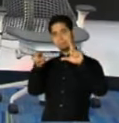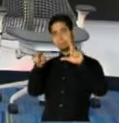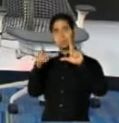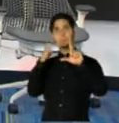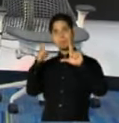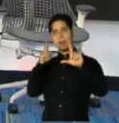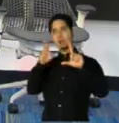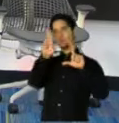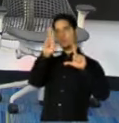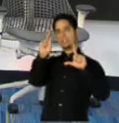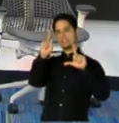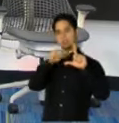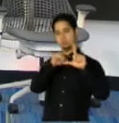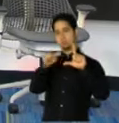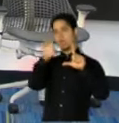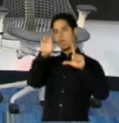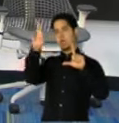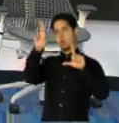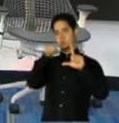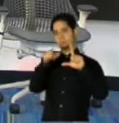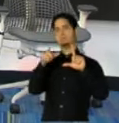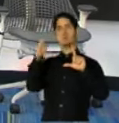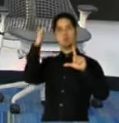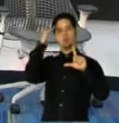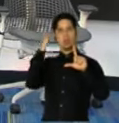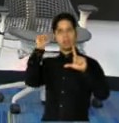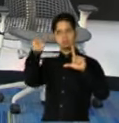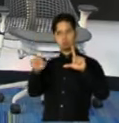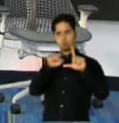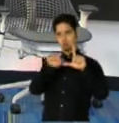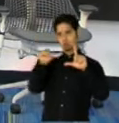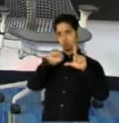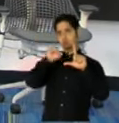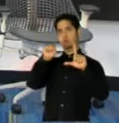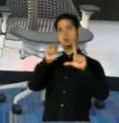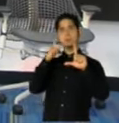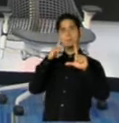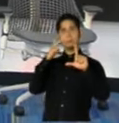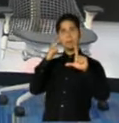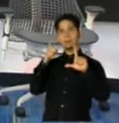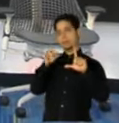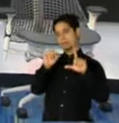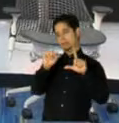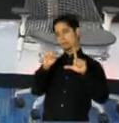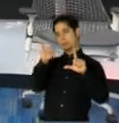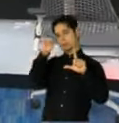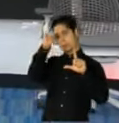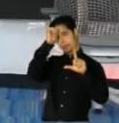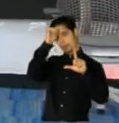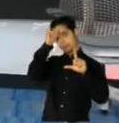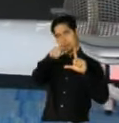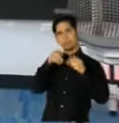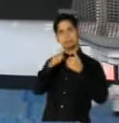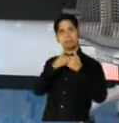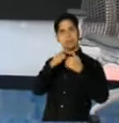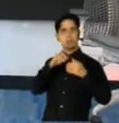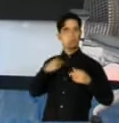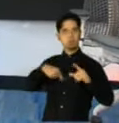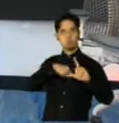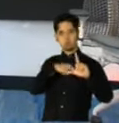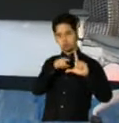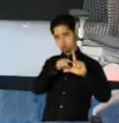United Kingdom, Estados Unidos, Corea del Sur, ¿verdad? ¿Cómo compara? Tienen Irán así, cerquita de nosotros. Eso lo que está diciendo es que